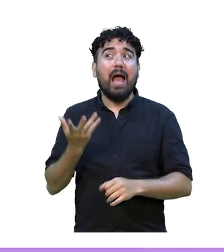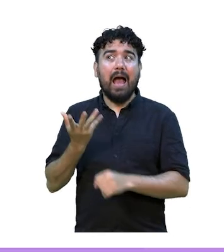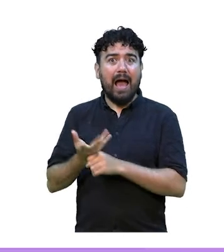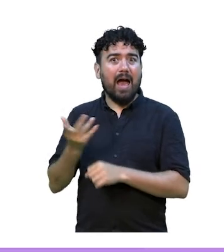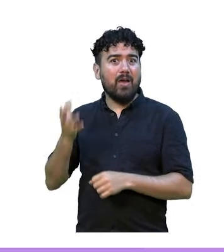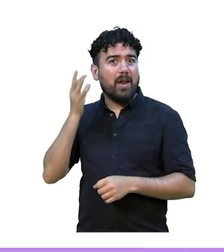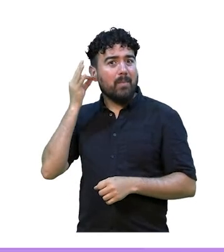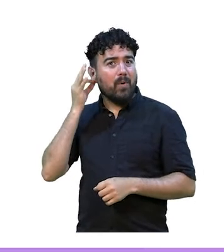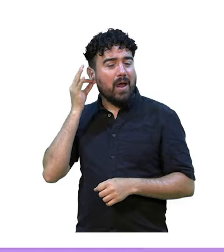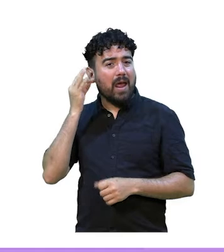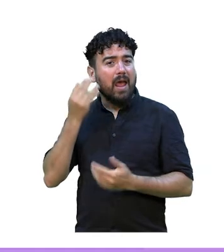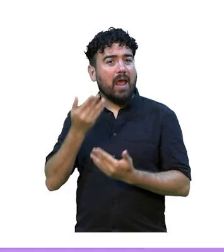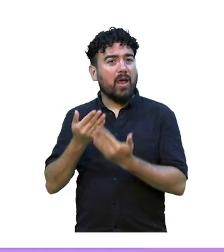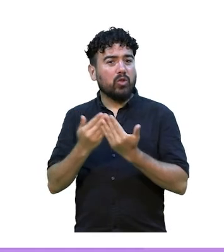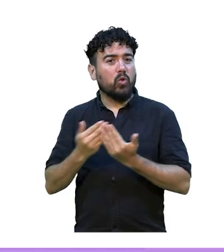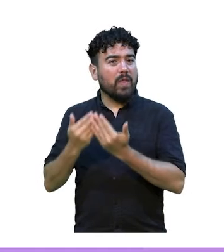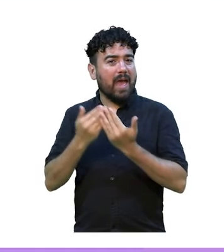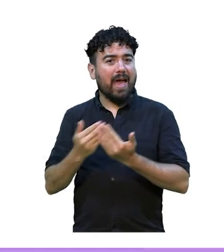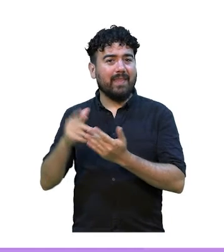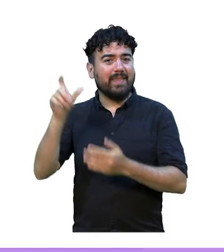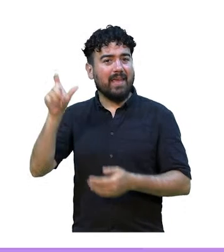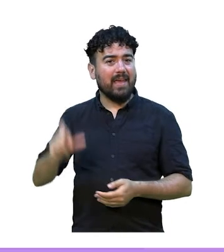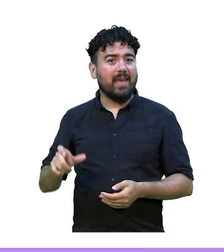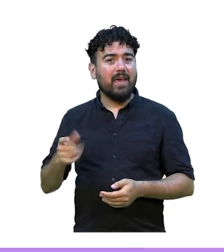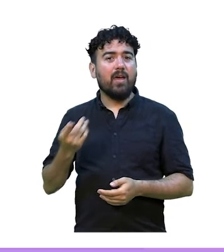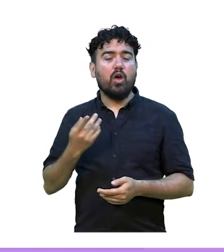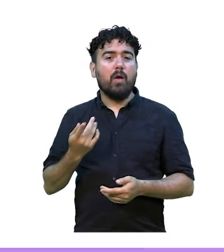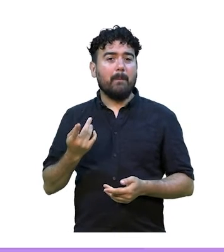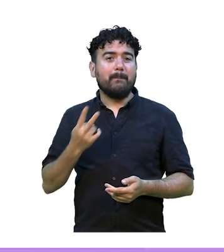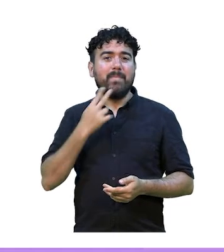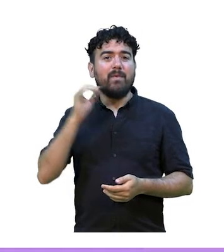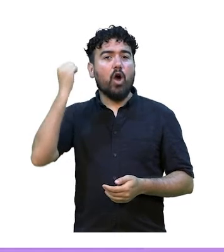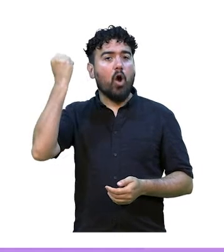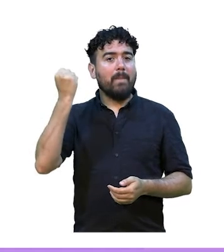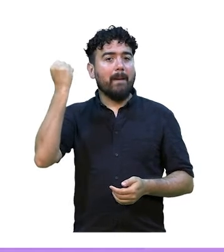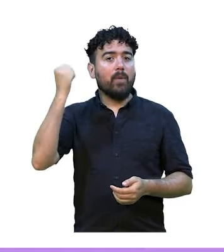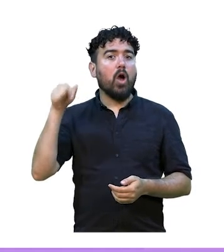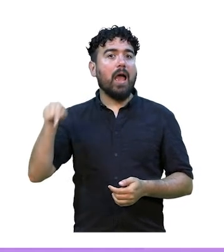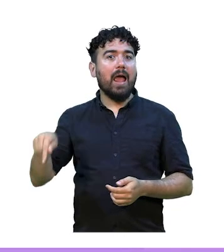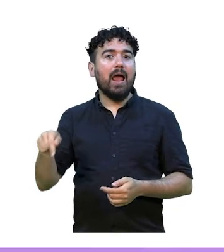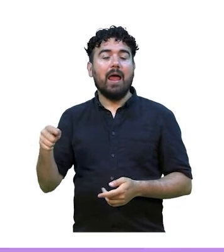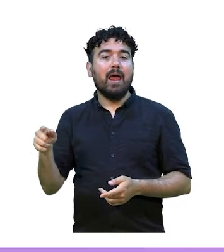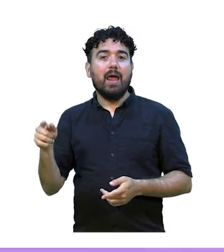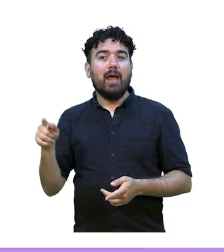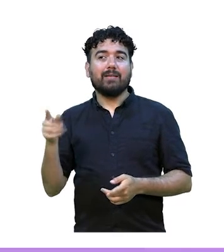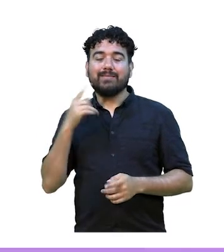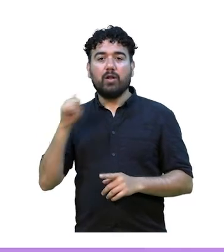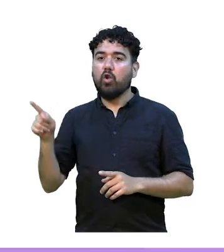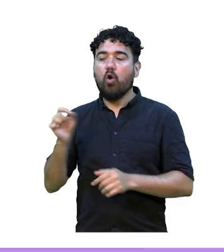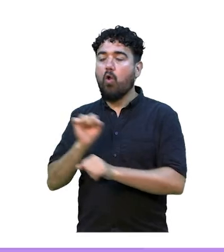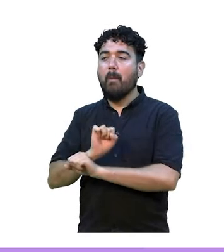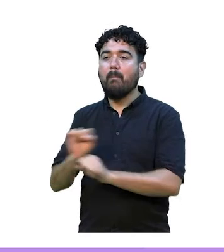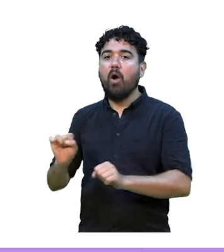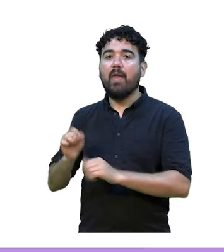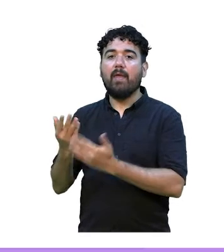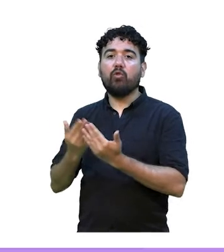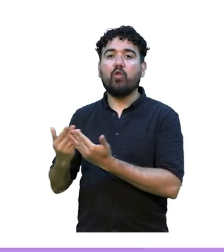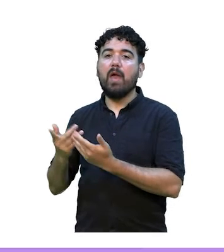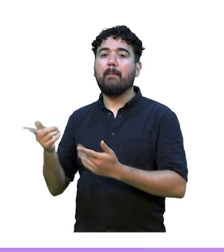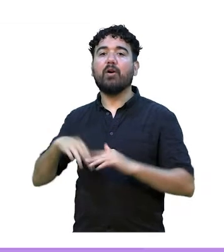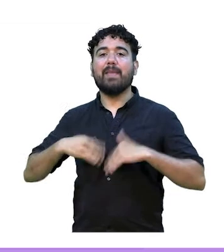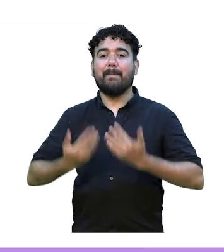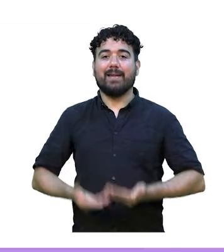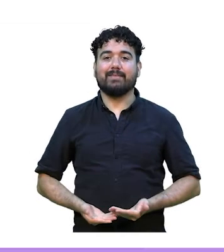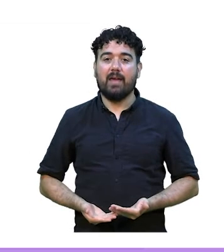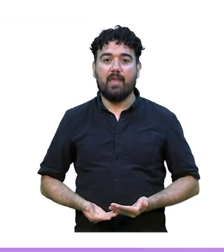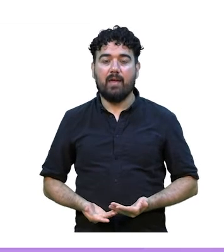a la estudiante Mónica Caravante de Copiapó, el Estado a través del municipio le negó el derecho a estudiar